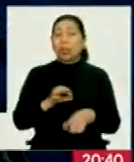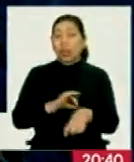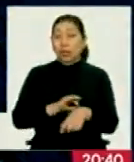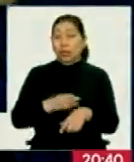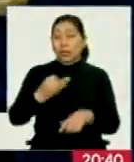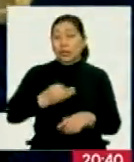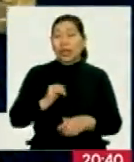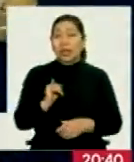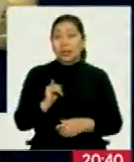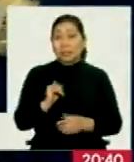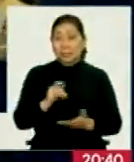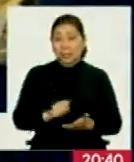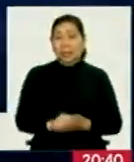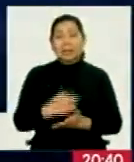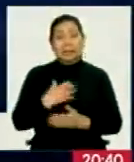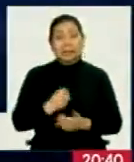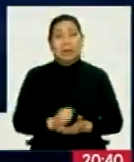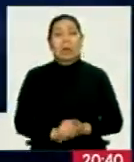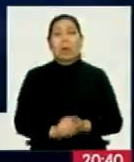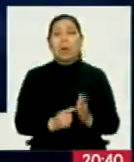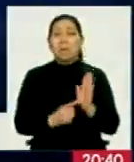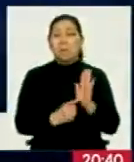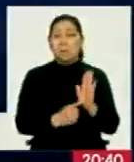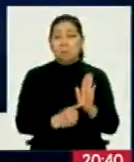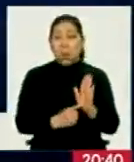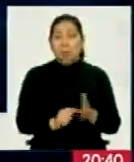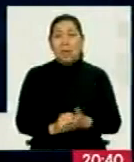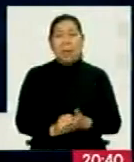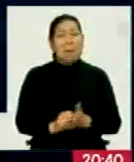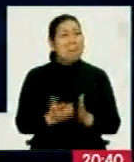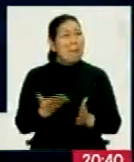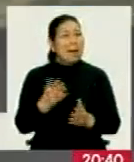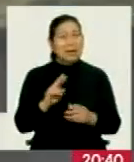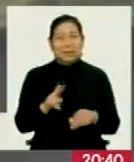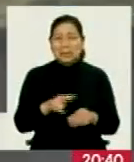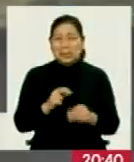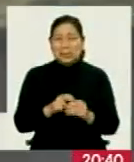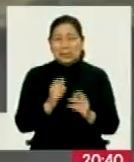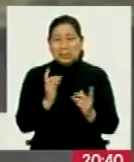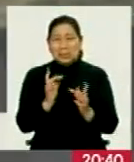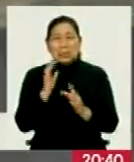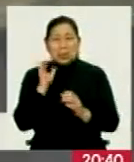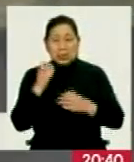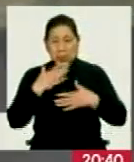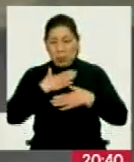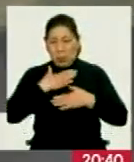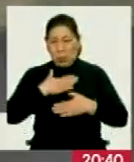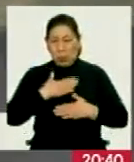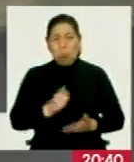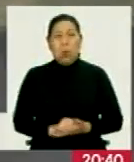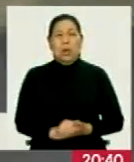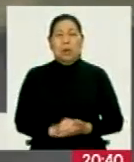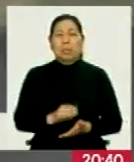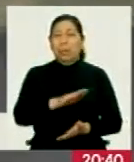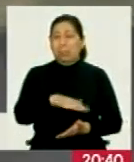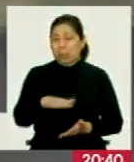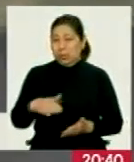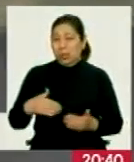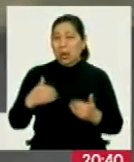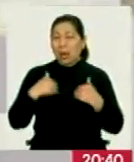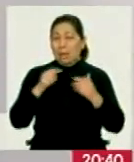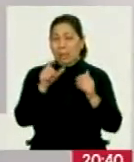Especialistas del Instituto Nacional de Salud mostraron los parásitos más comunes que pueden contaminar el cuerpo humano de niños y